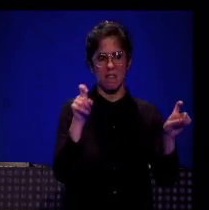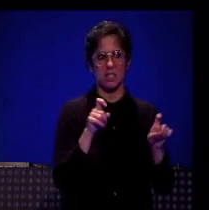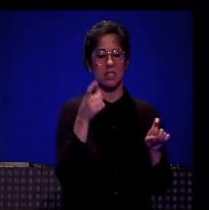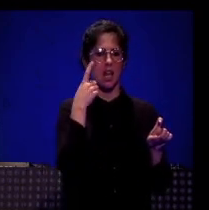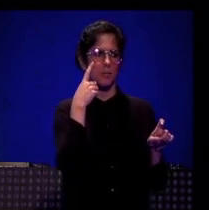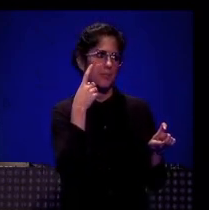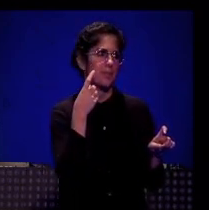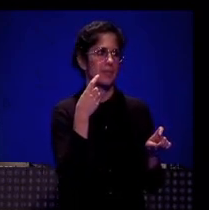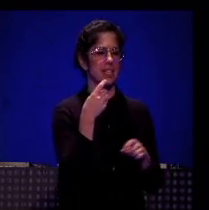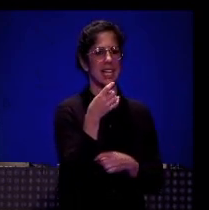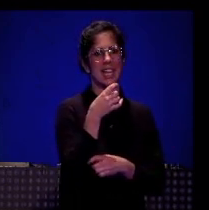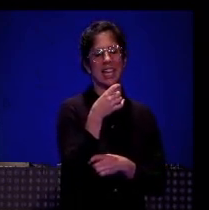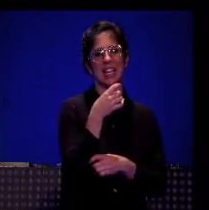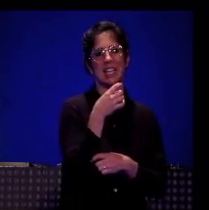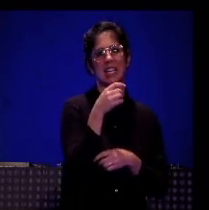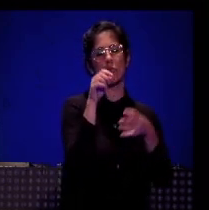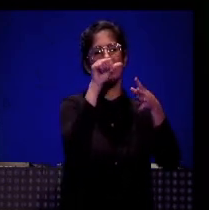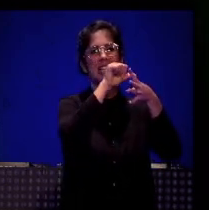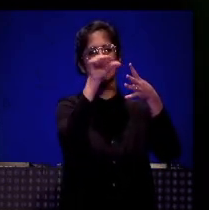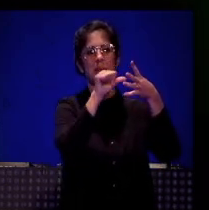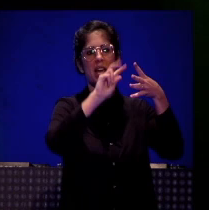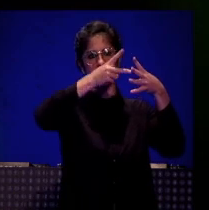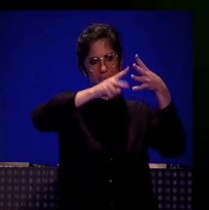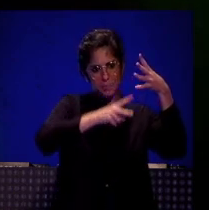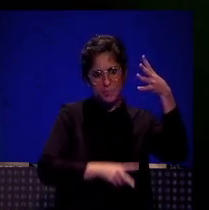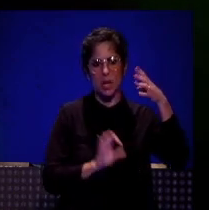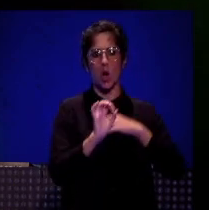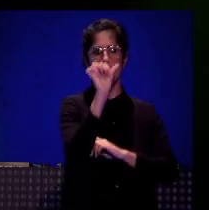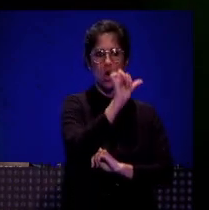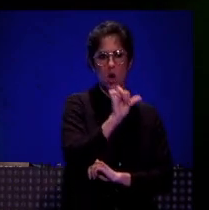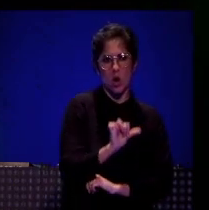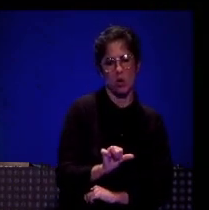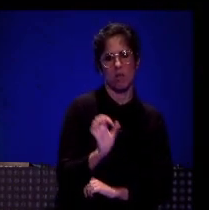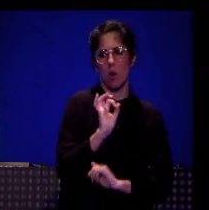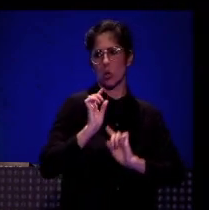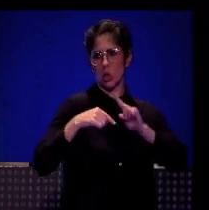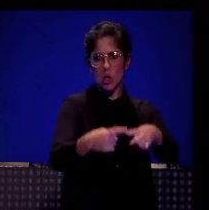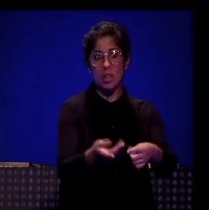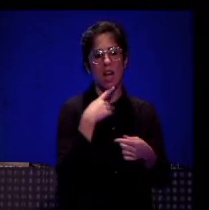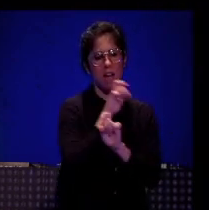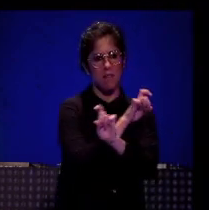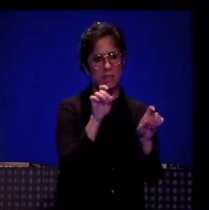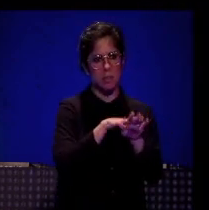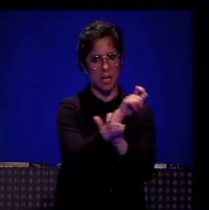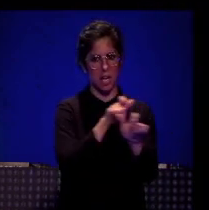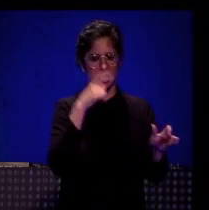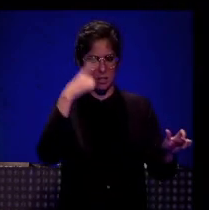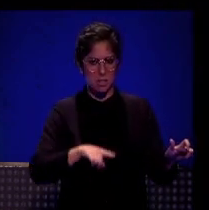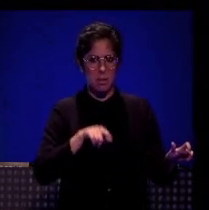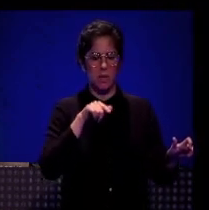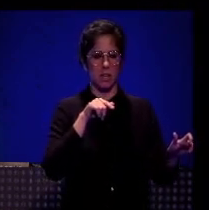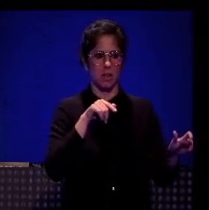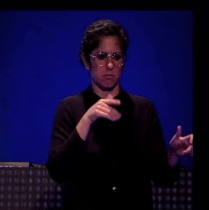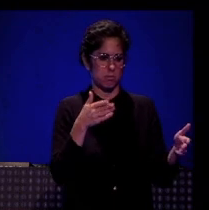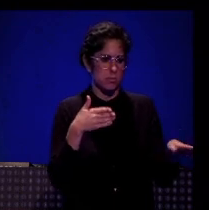15 días tengo mi episodio si es cada semana pues cada semana si es cada día pues cada día pero maneja que ahora pero que sepa exactamente el